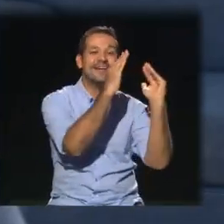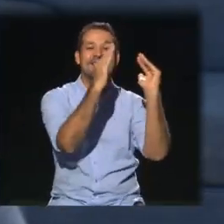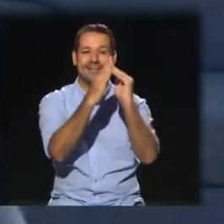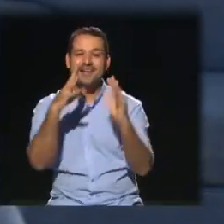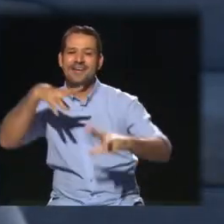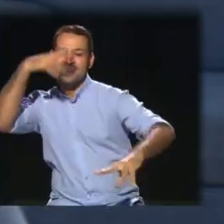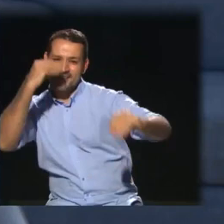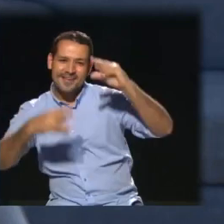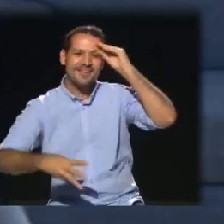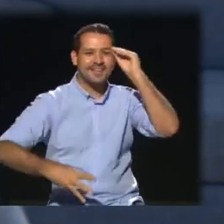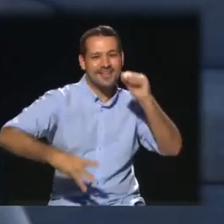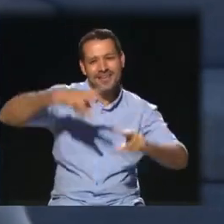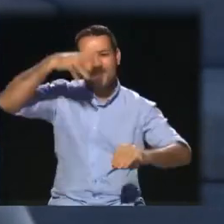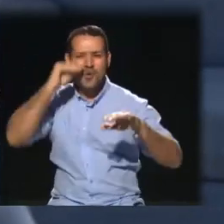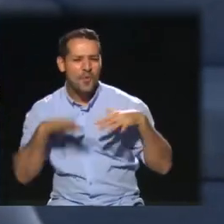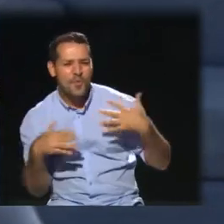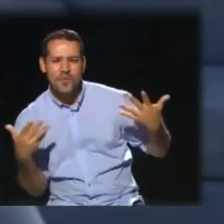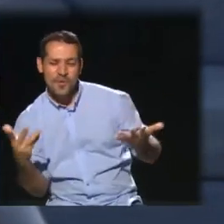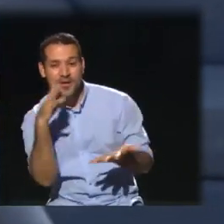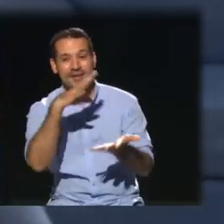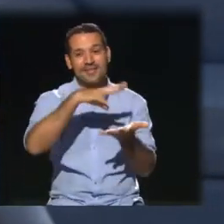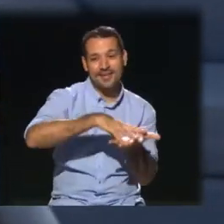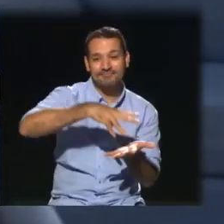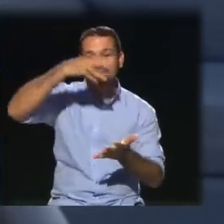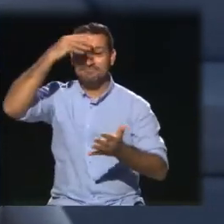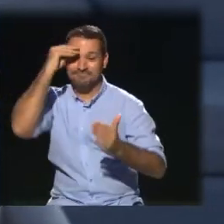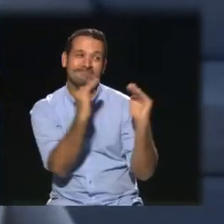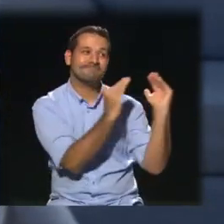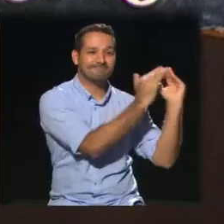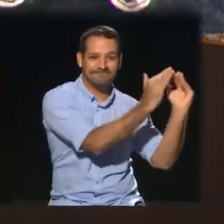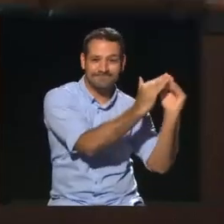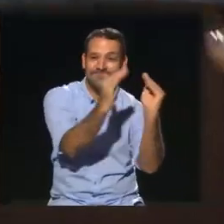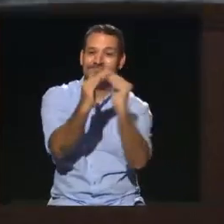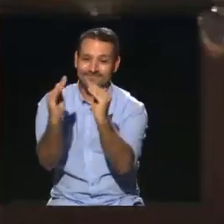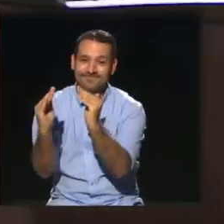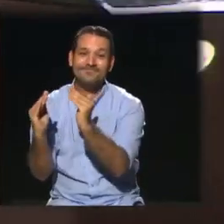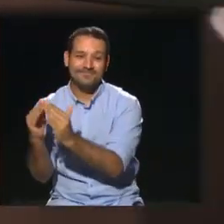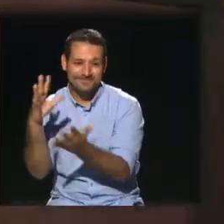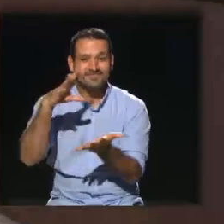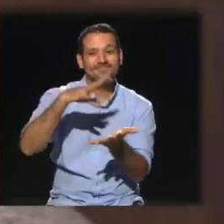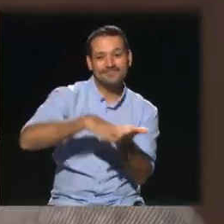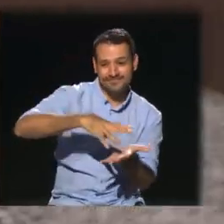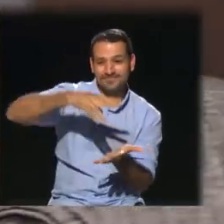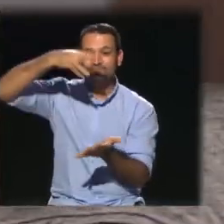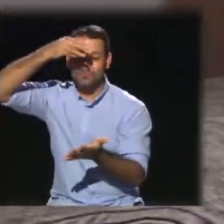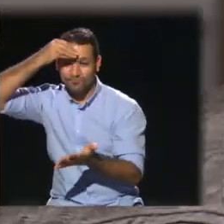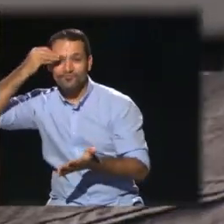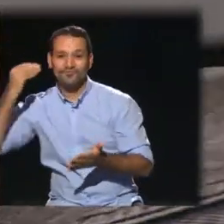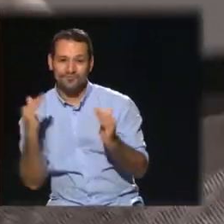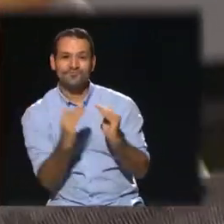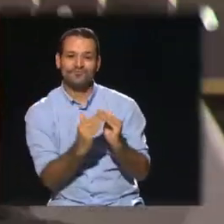aprendemos, ¿cómo? Y en casa aprendemos, óyelo. Y en casa aprendemos, ¿en dónde? En casa